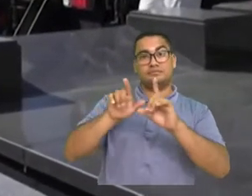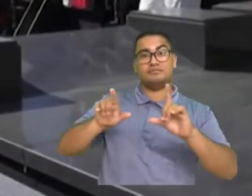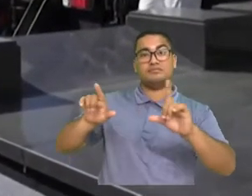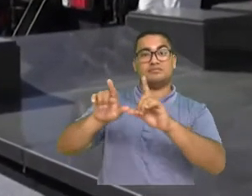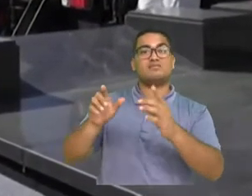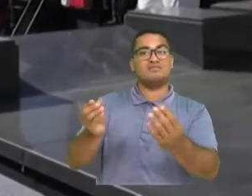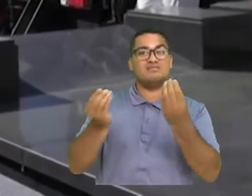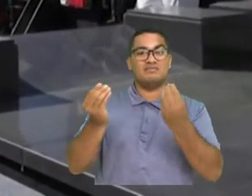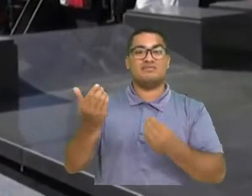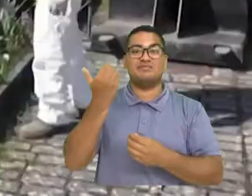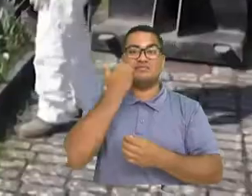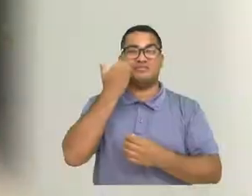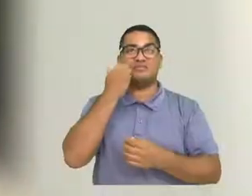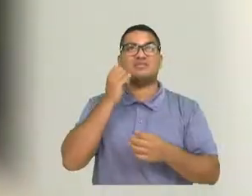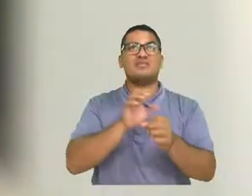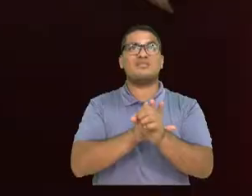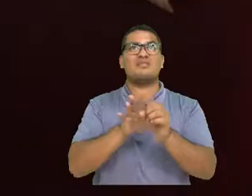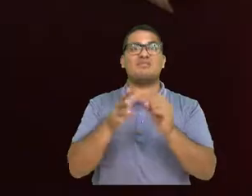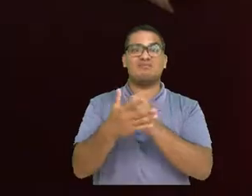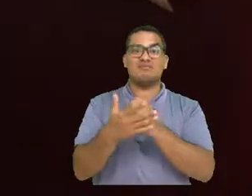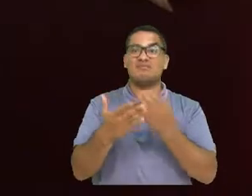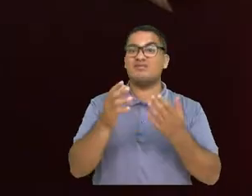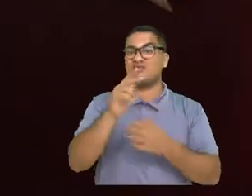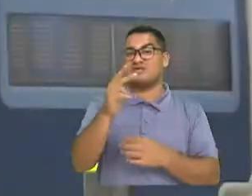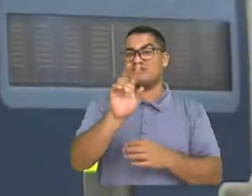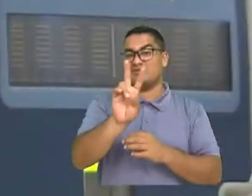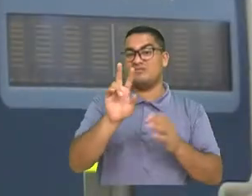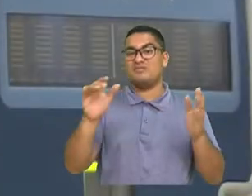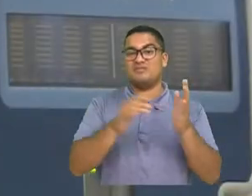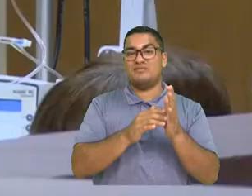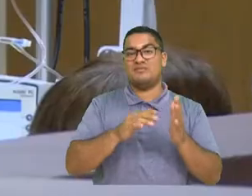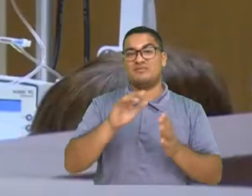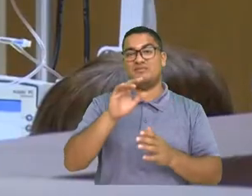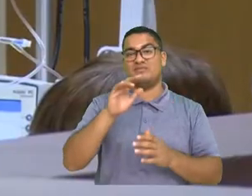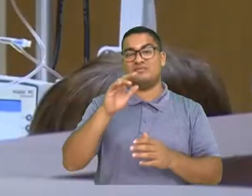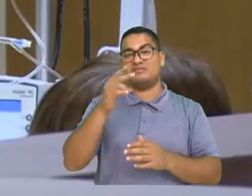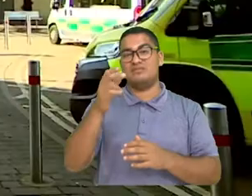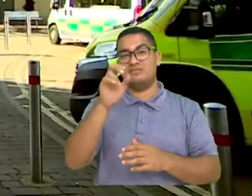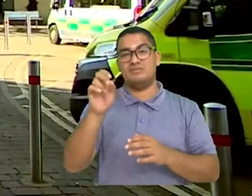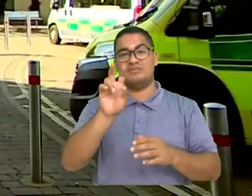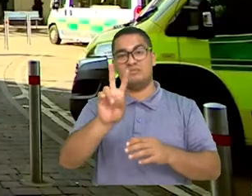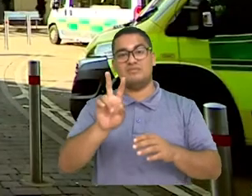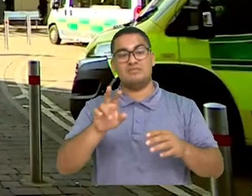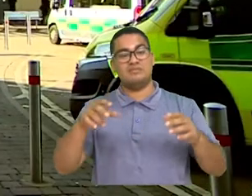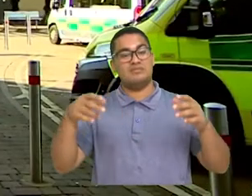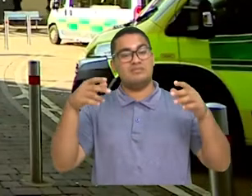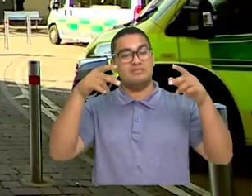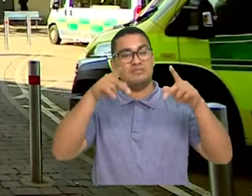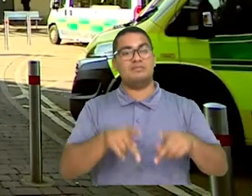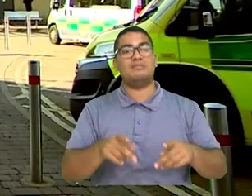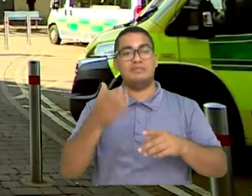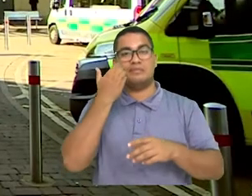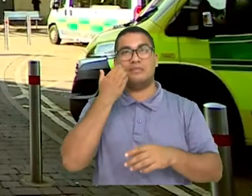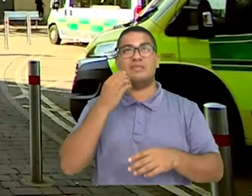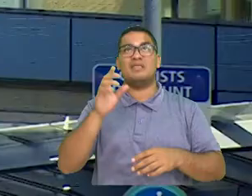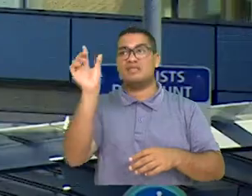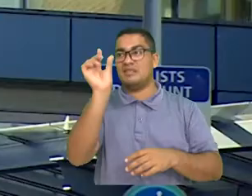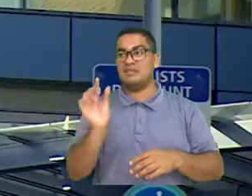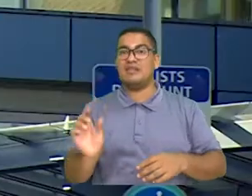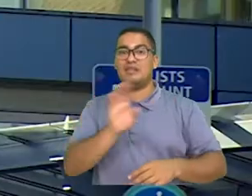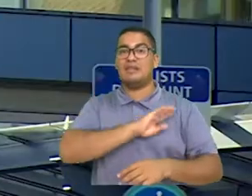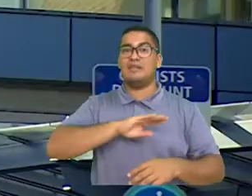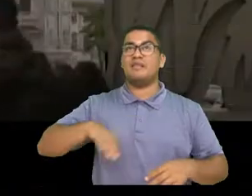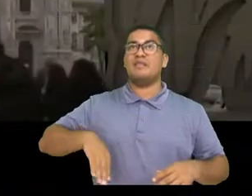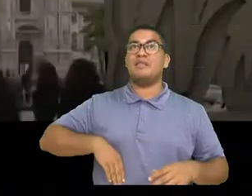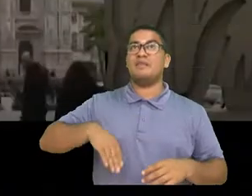de la pandemia, ya que reporta 82.404 casos, pero Italia y España siguen viviendo las situaciones